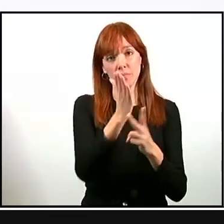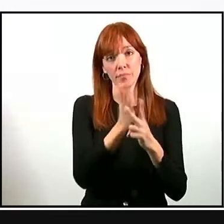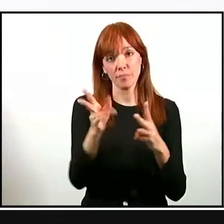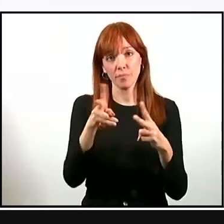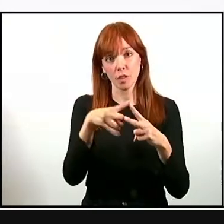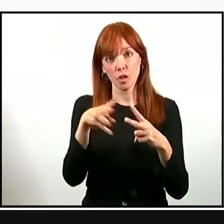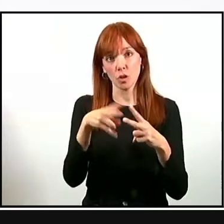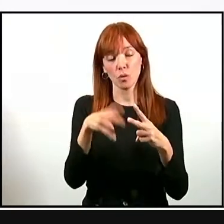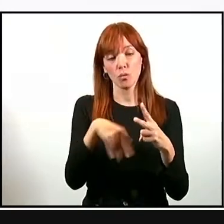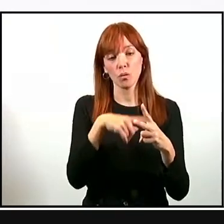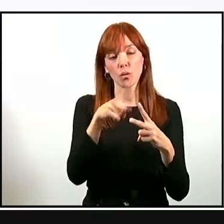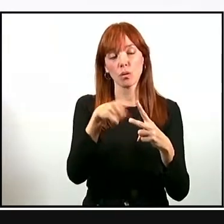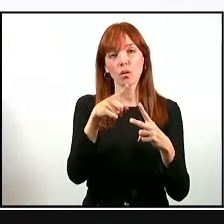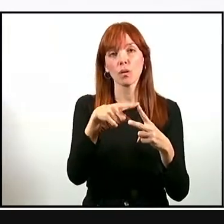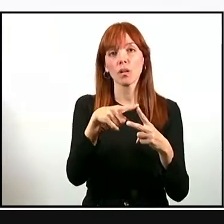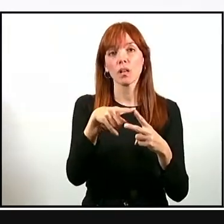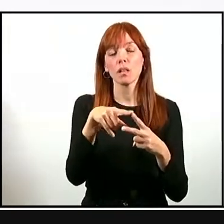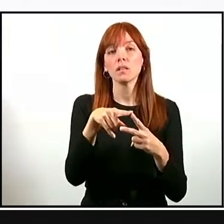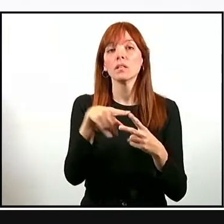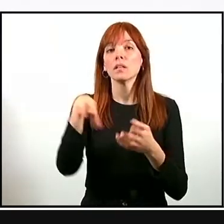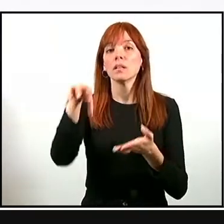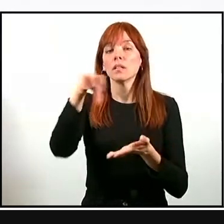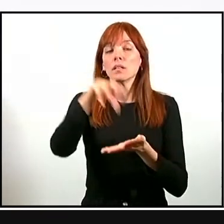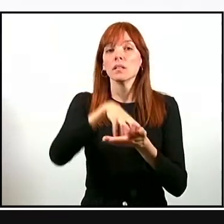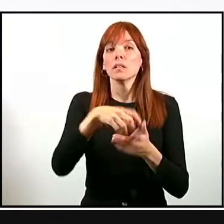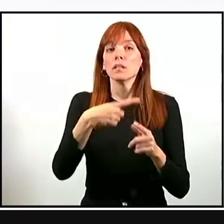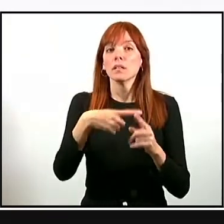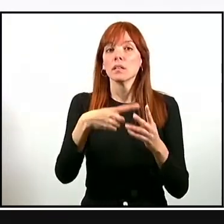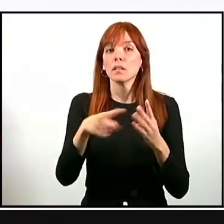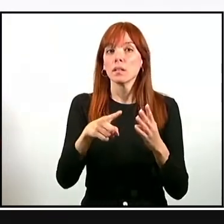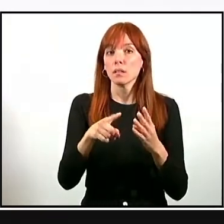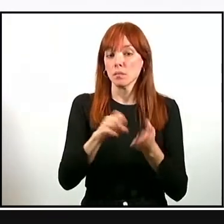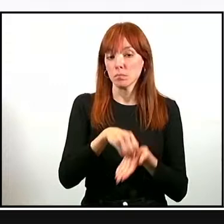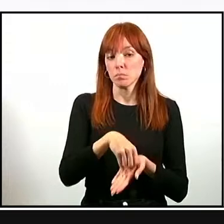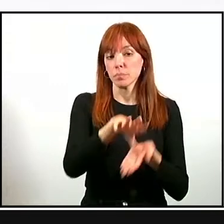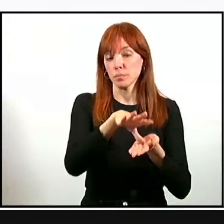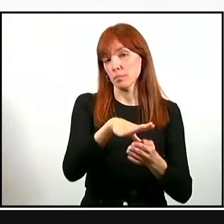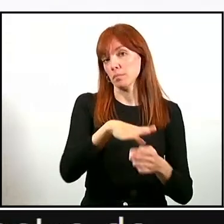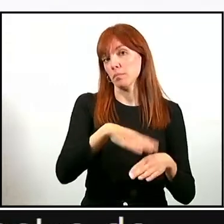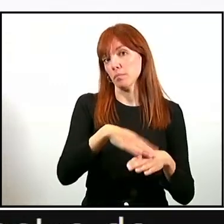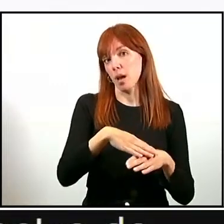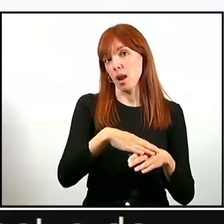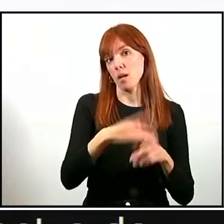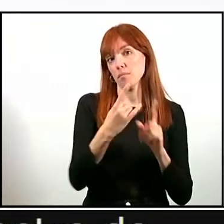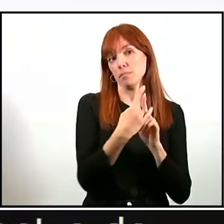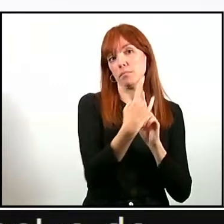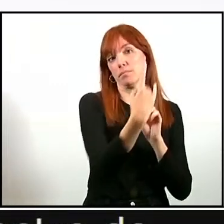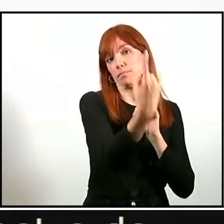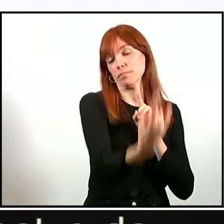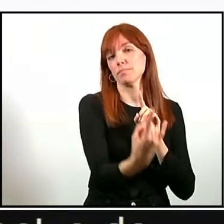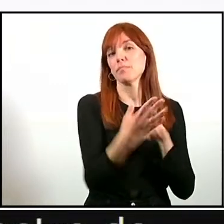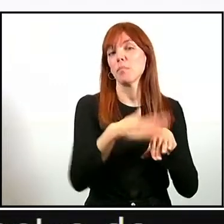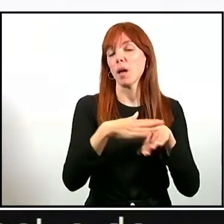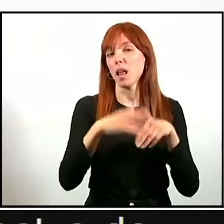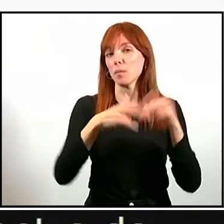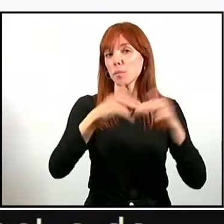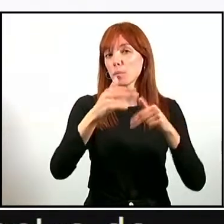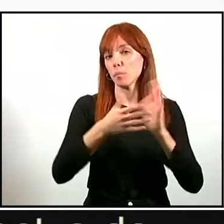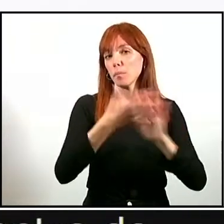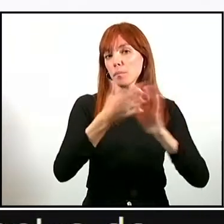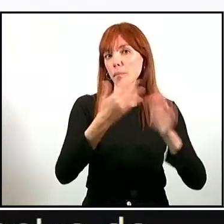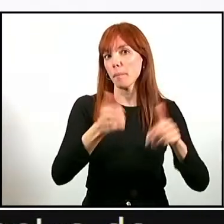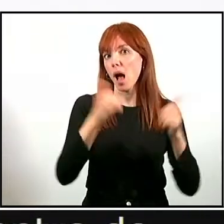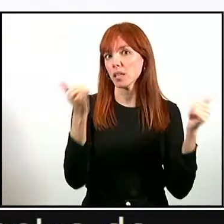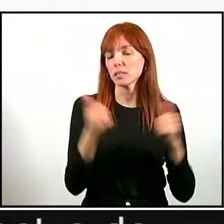lo que es desde el centro de producción hacia afuera, para los operadores, para que instalen más velocidad, para